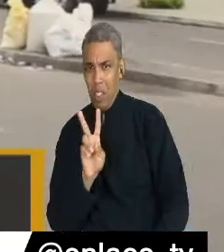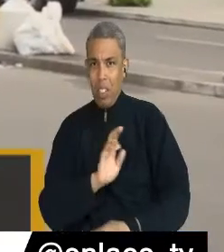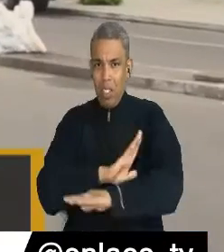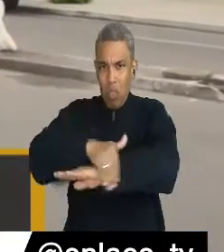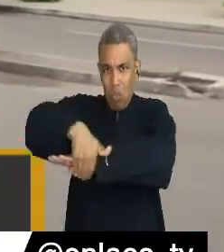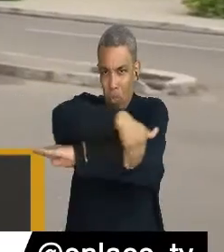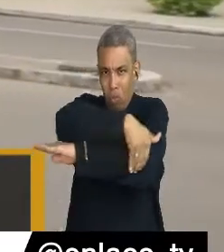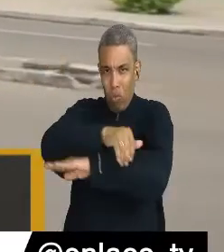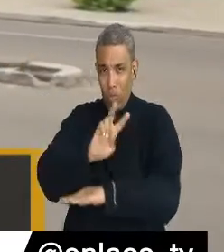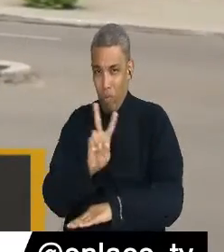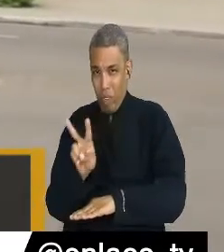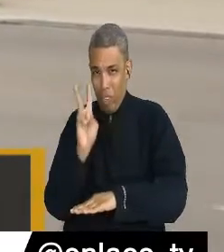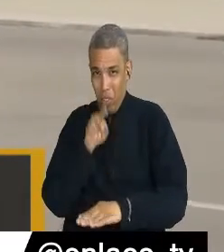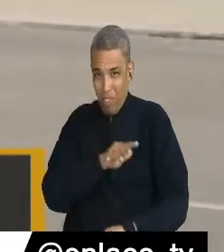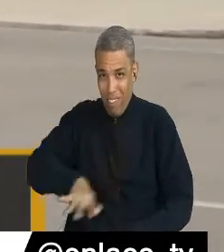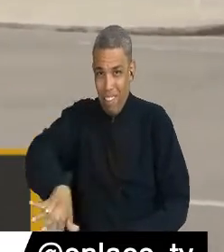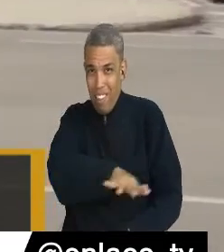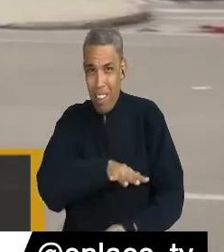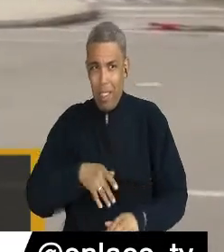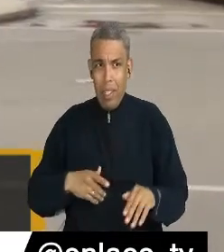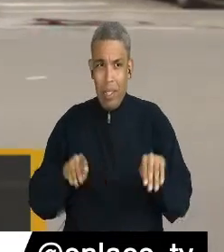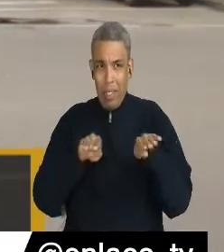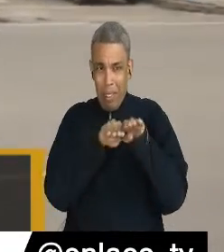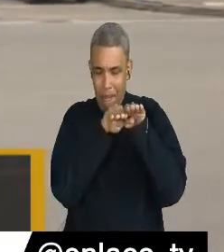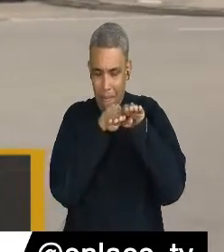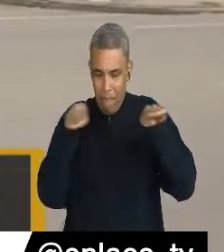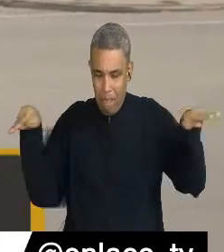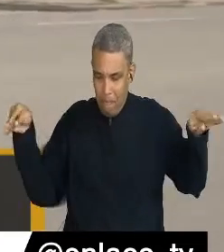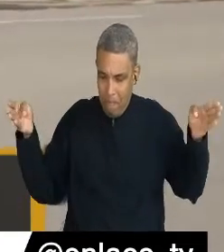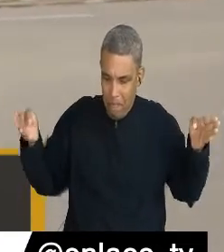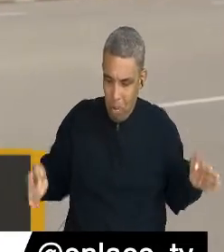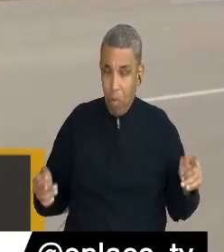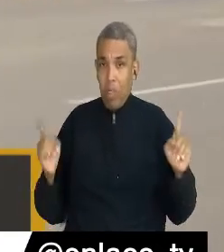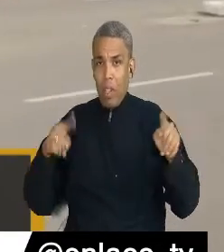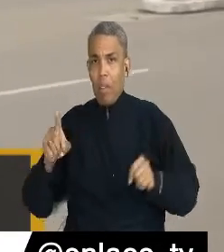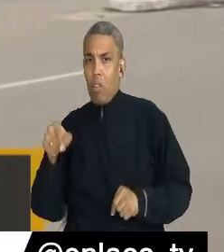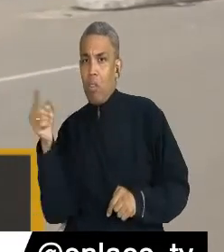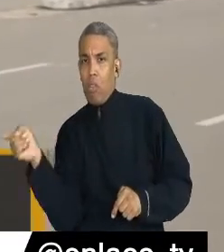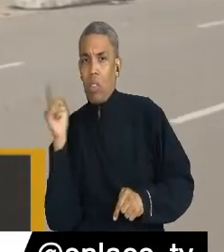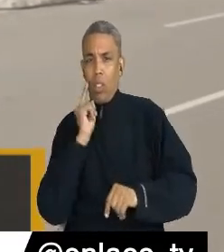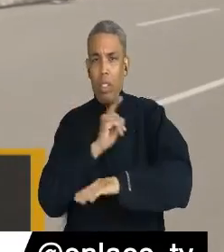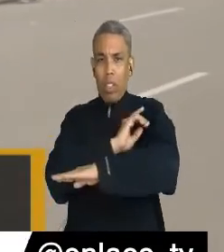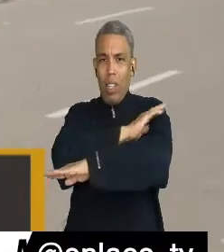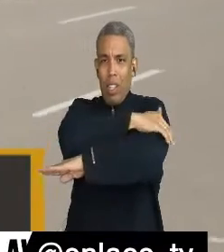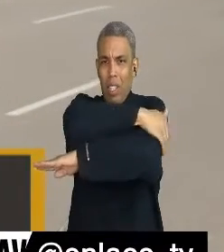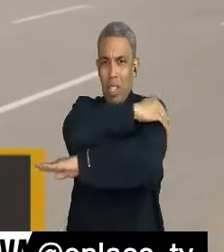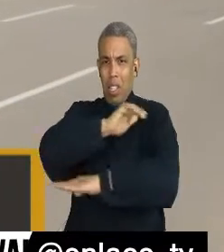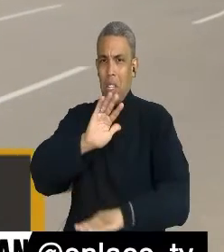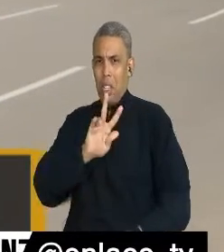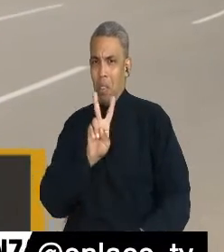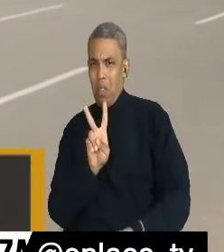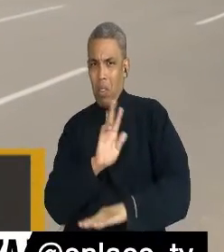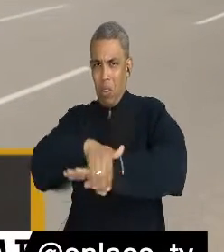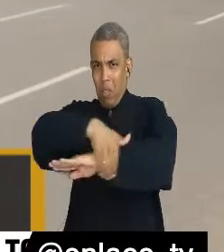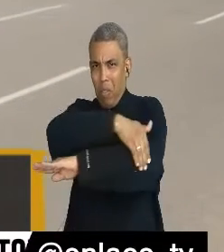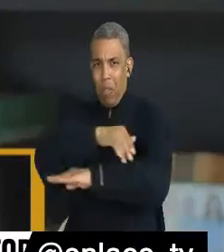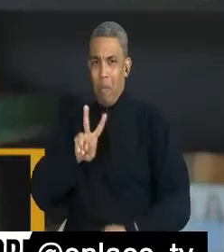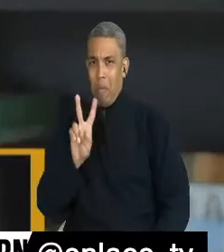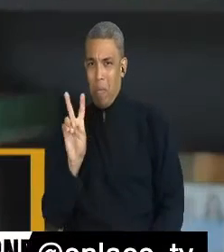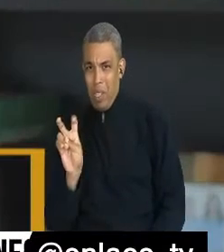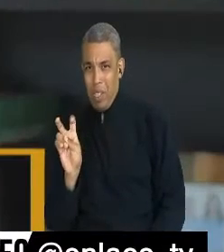22 ahí van a haber unas tarimas y vamos a tener tarimas en las 52 con 17 un poquito antes de la tarima